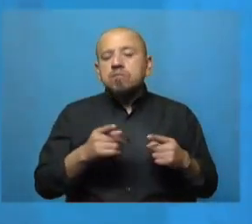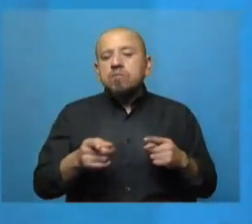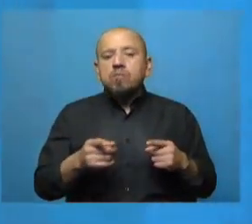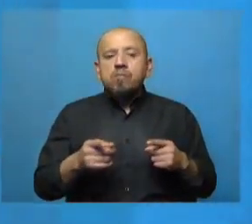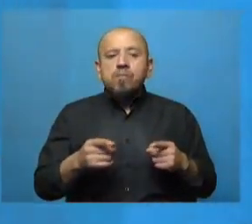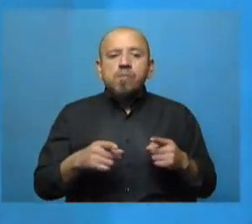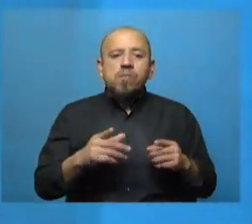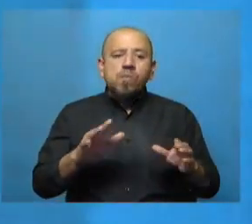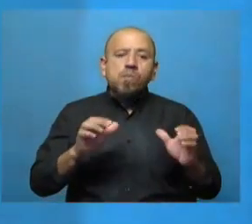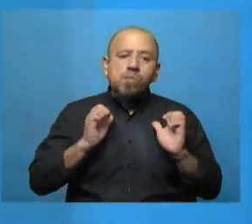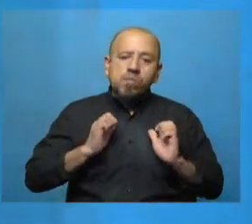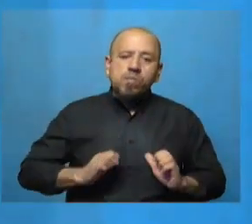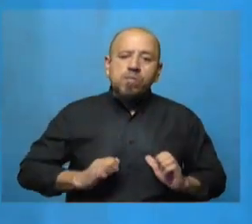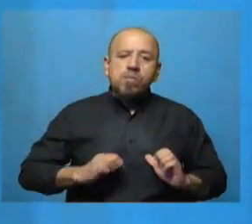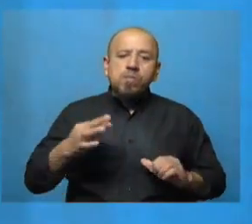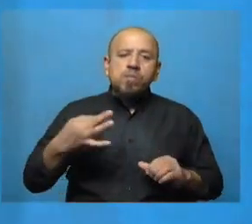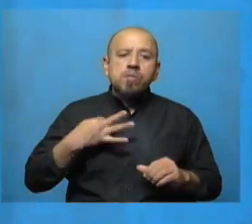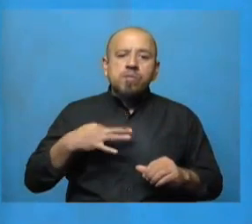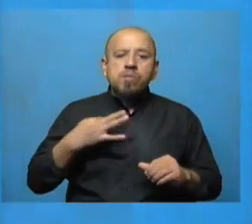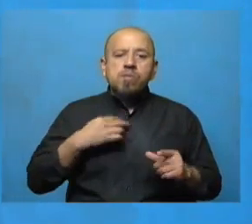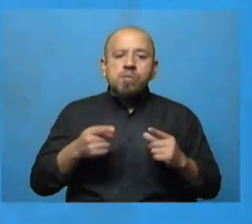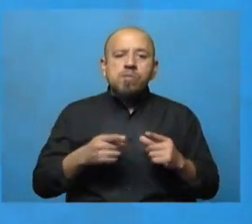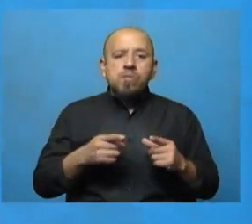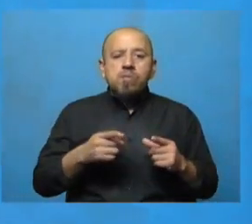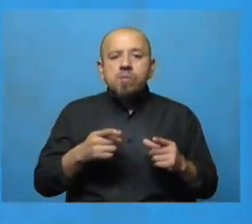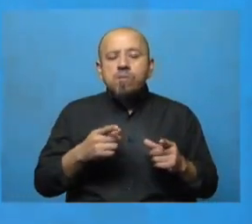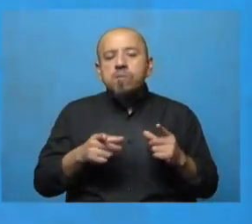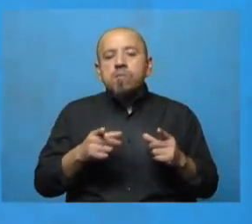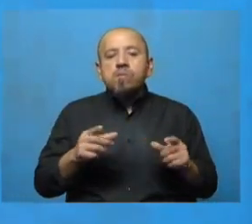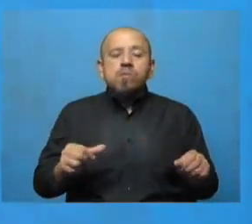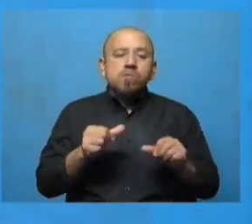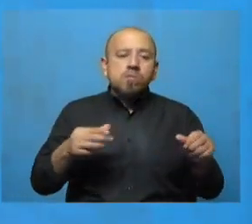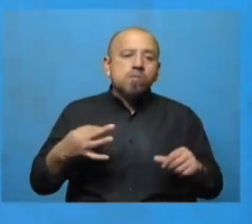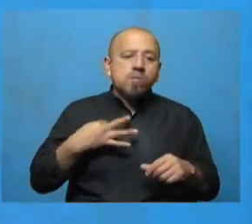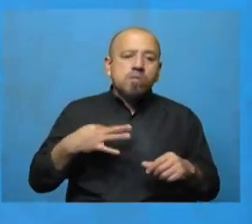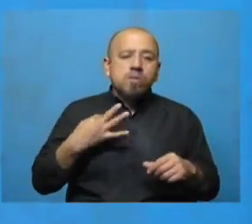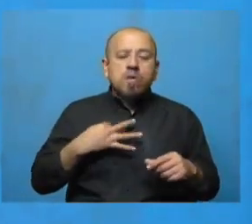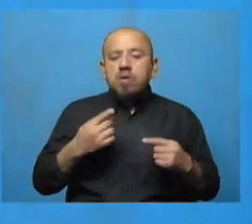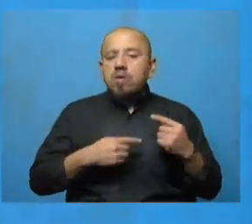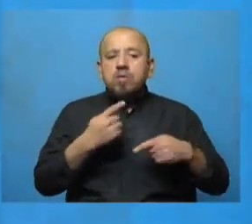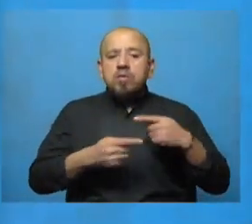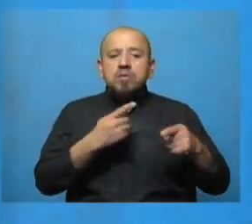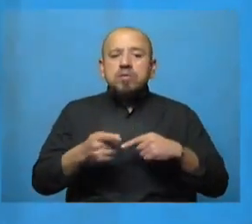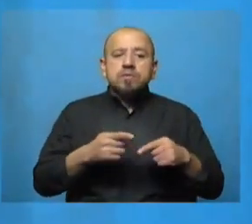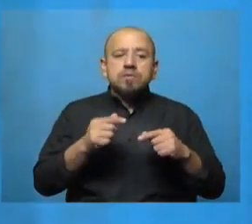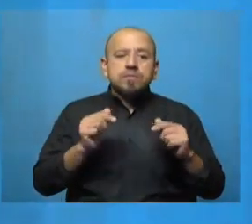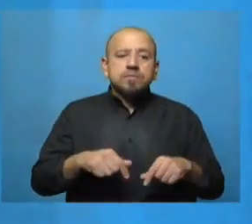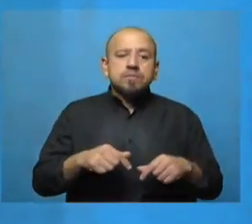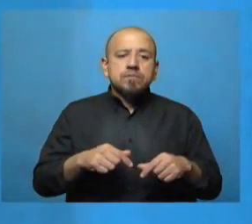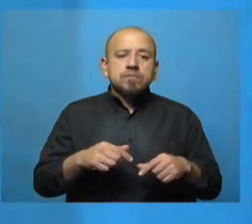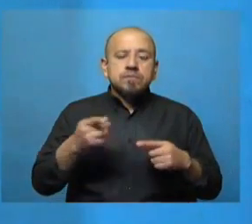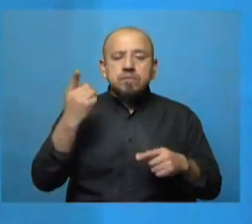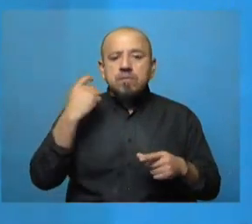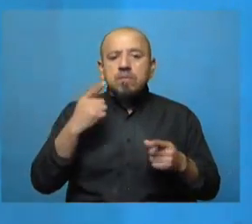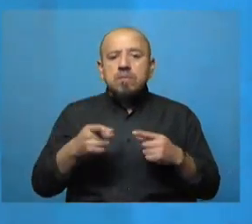ética aprobada en años no los hacemos de hace muchos años y lo seguimos haciendo por lo tanto lo repetimos en esta en esta última